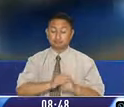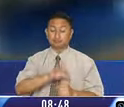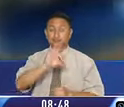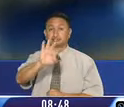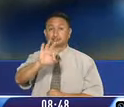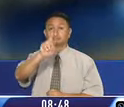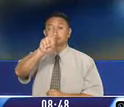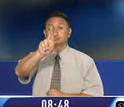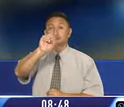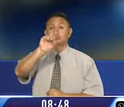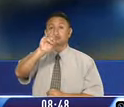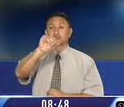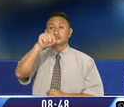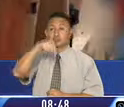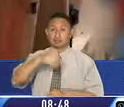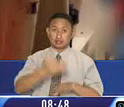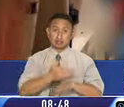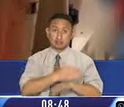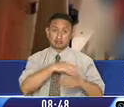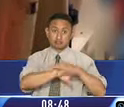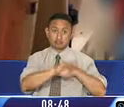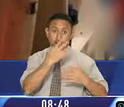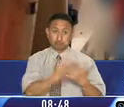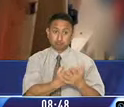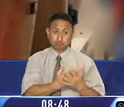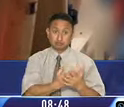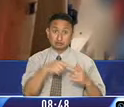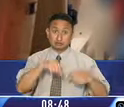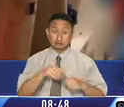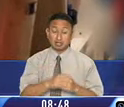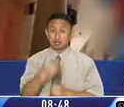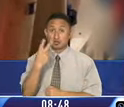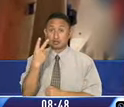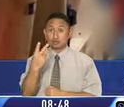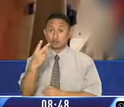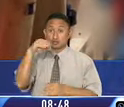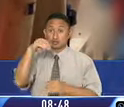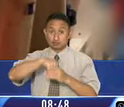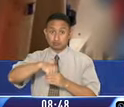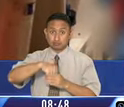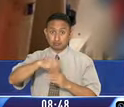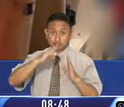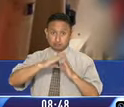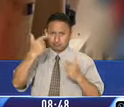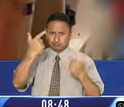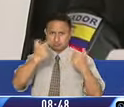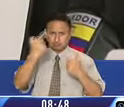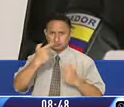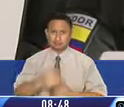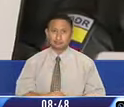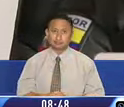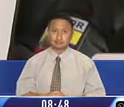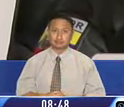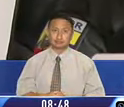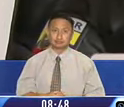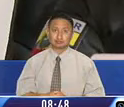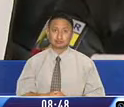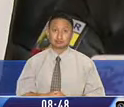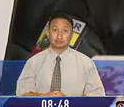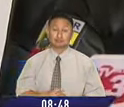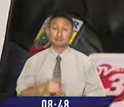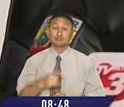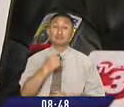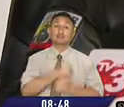registra antecedentes penales, fue acribillado con 2 tiros en el interior de su propio domicilio. Tiene como antecedentes en el